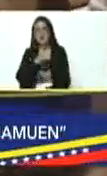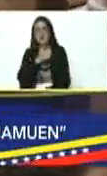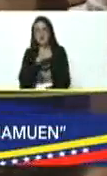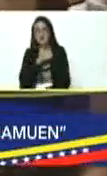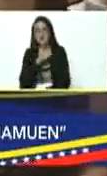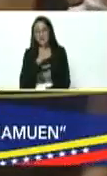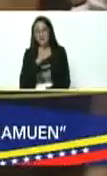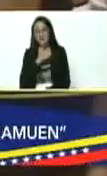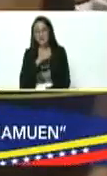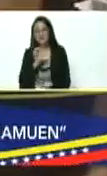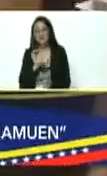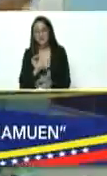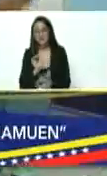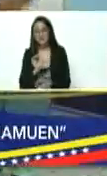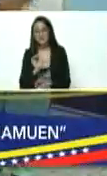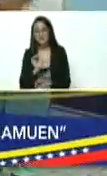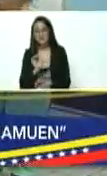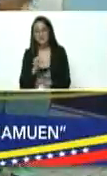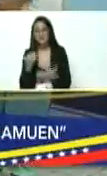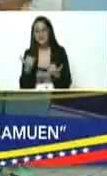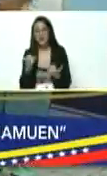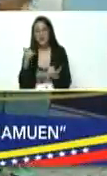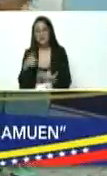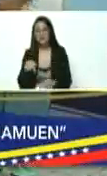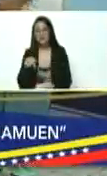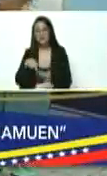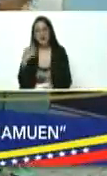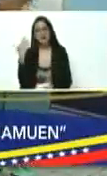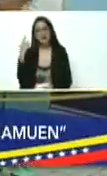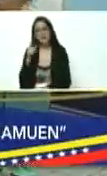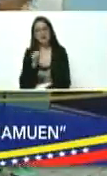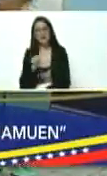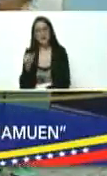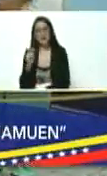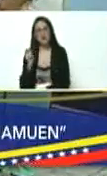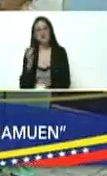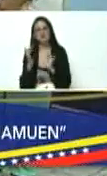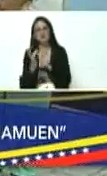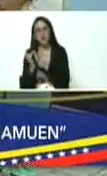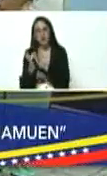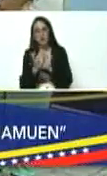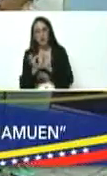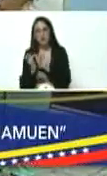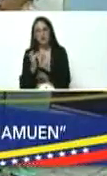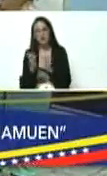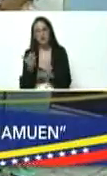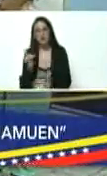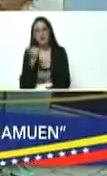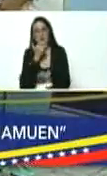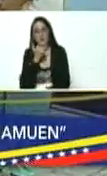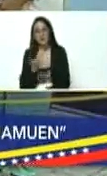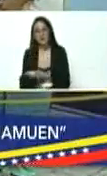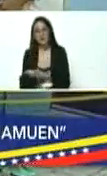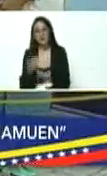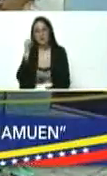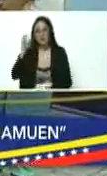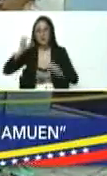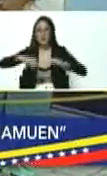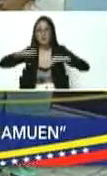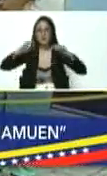presidente, precisamente ha sido aquí en Llano Seco. Hace una semana íbamos a hacer el pase con usted y ocurrió una cosa. Una